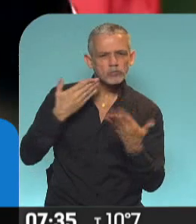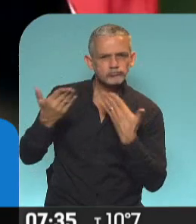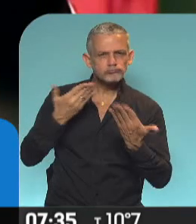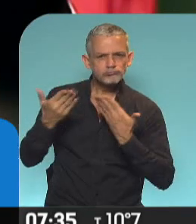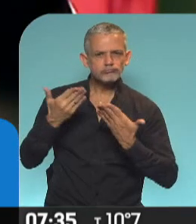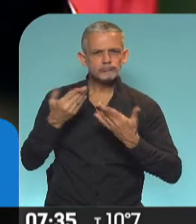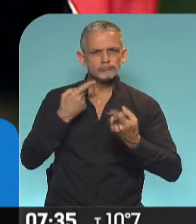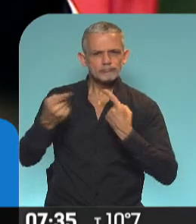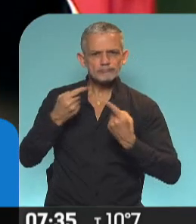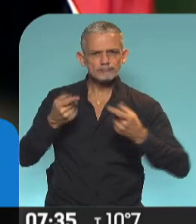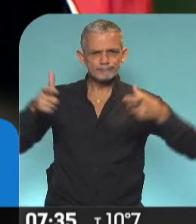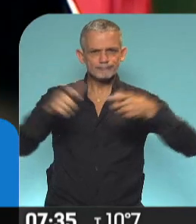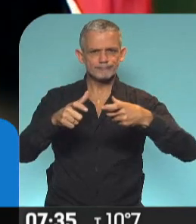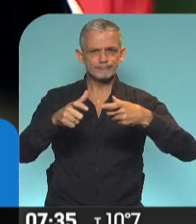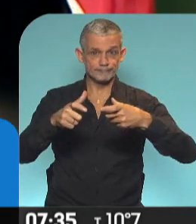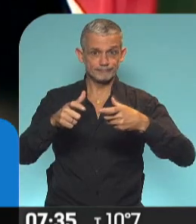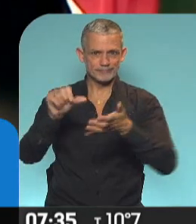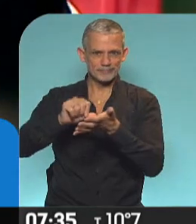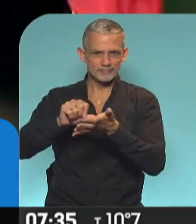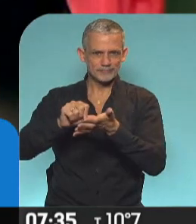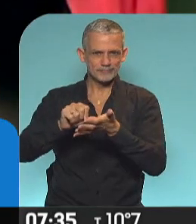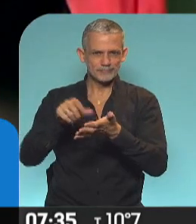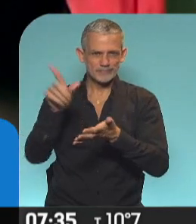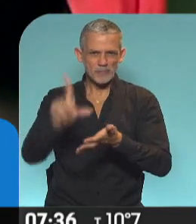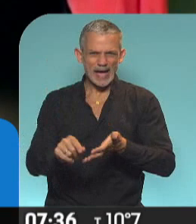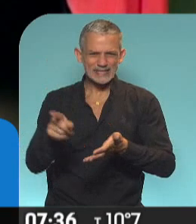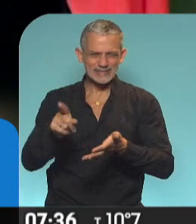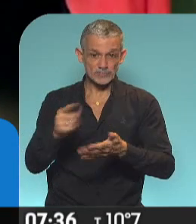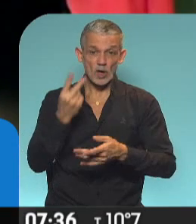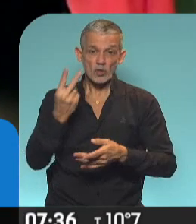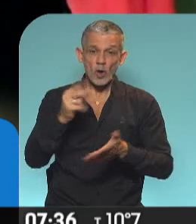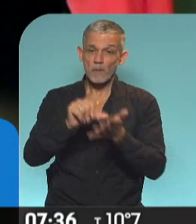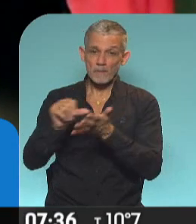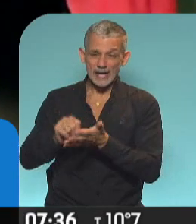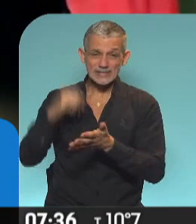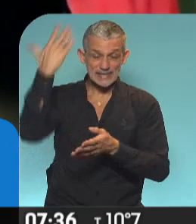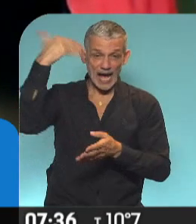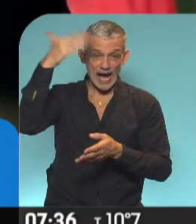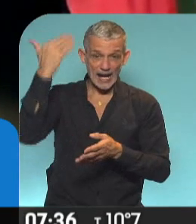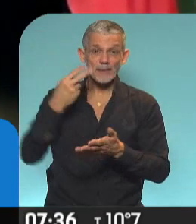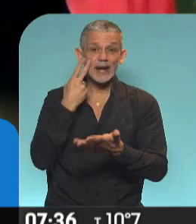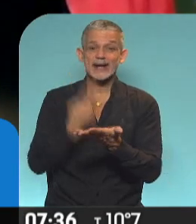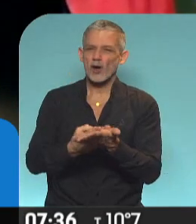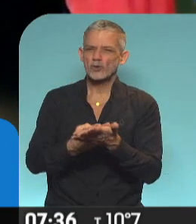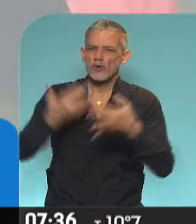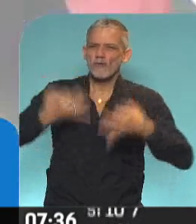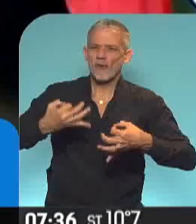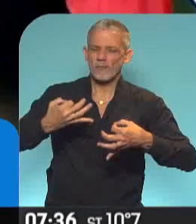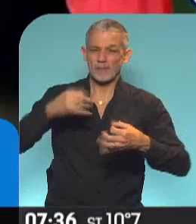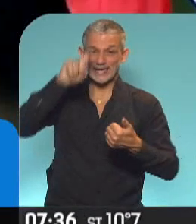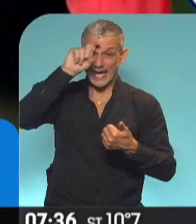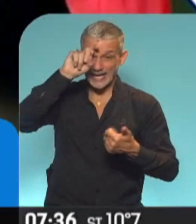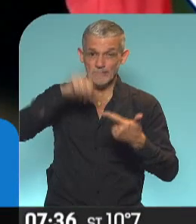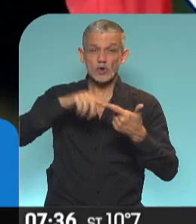diplomáticamente y formalmente con el Estado de Israel. Hasta ahora solo dos países árabes reconocen formalmente a Israel, Egipto